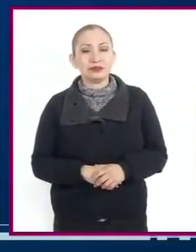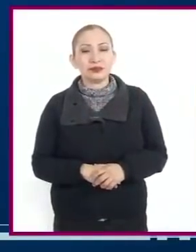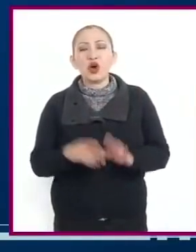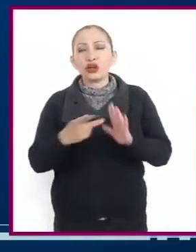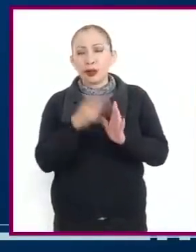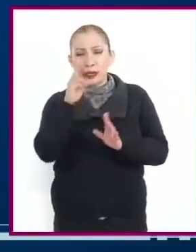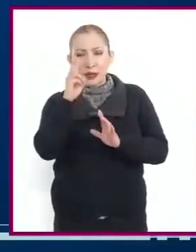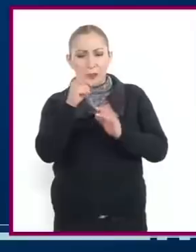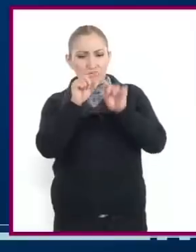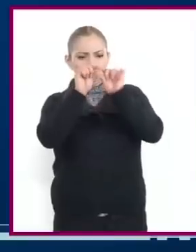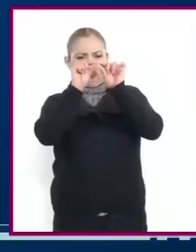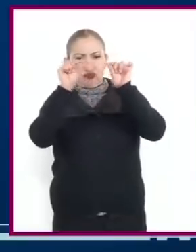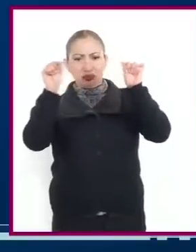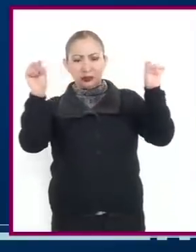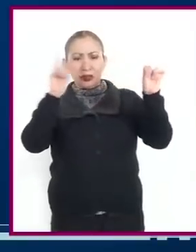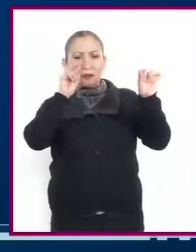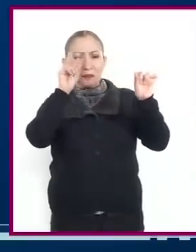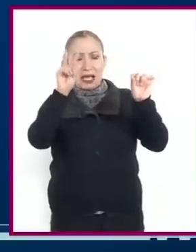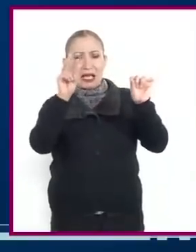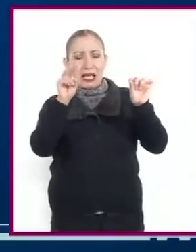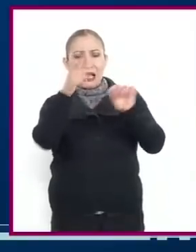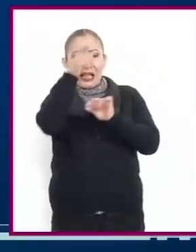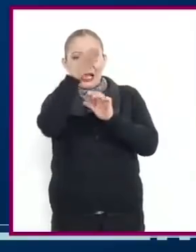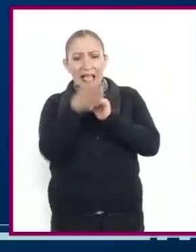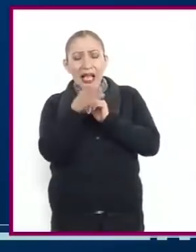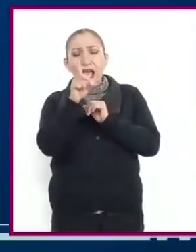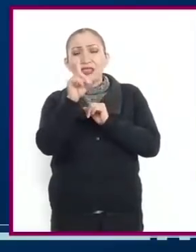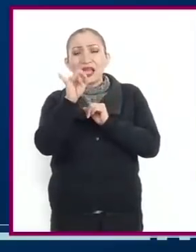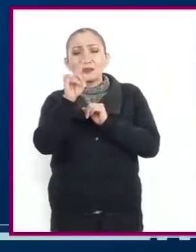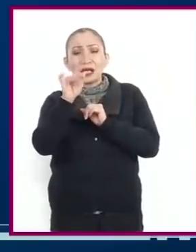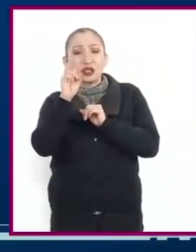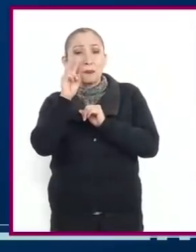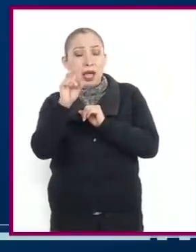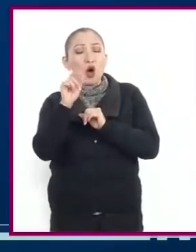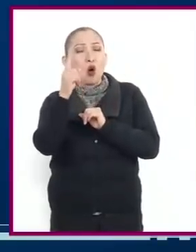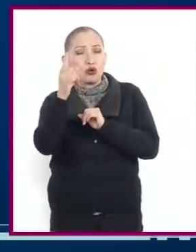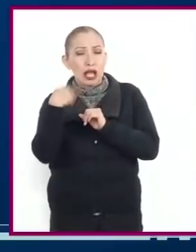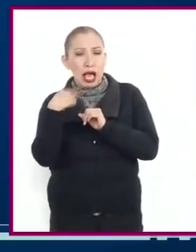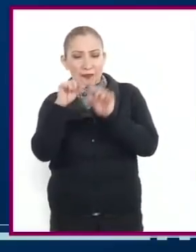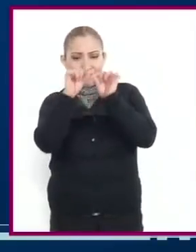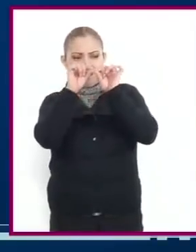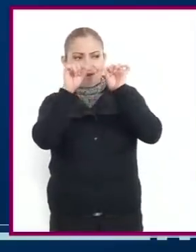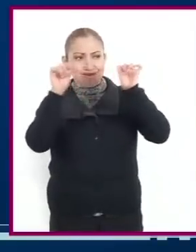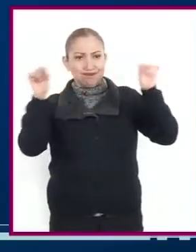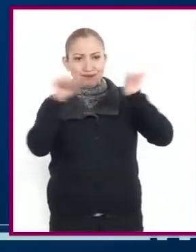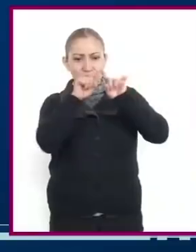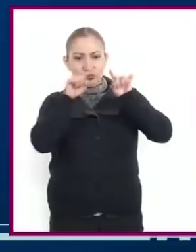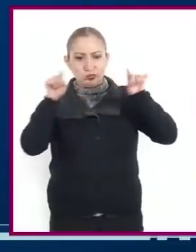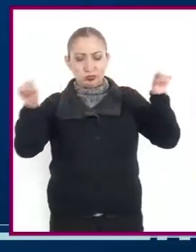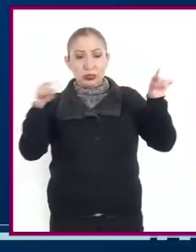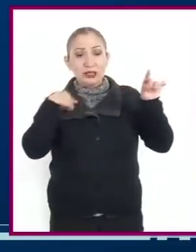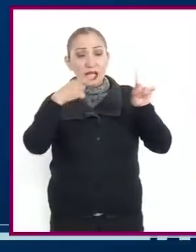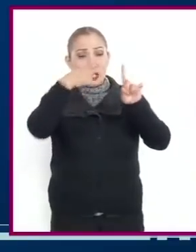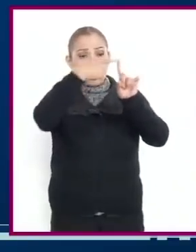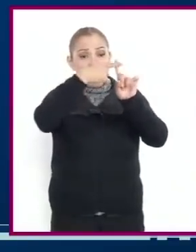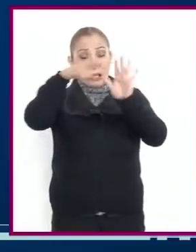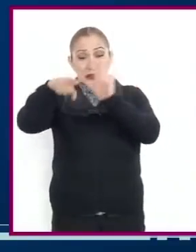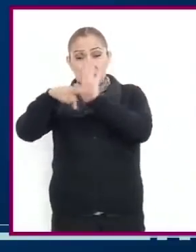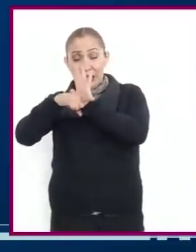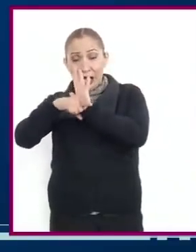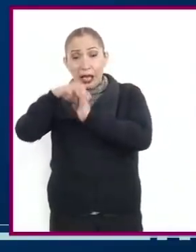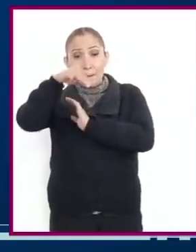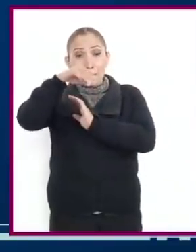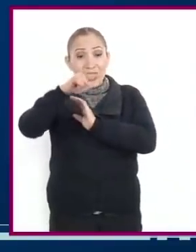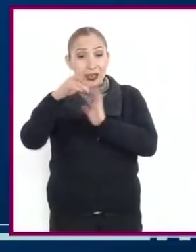De nuevo podemos visualizar gráficamente la desviación media recurriendo a una recta. Si sumamos y restamos a